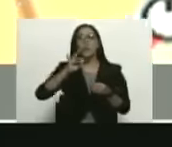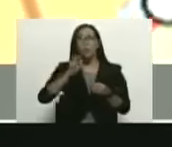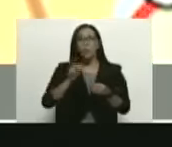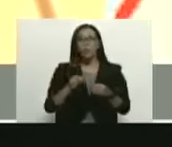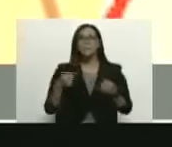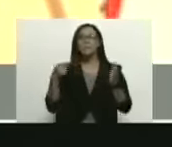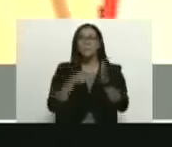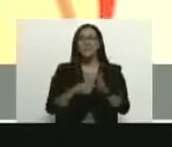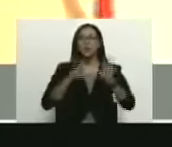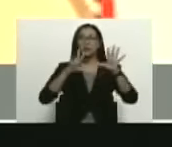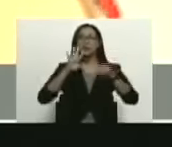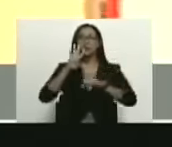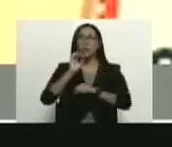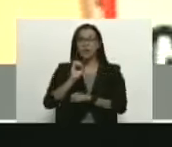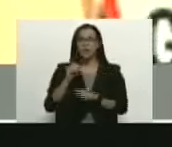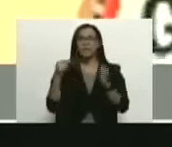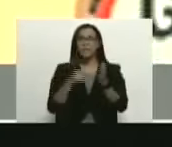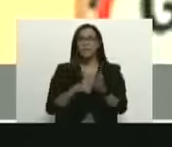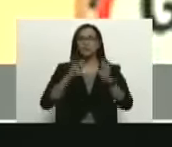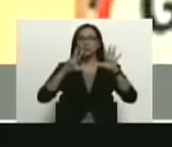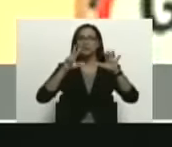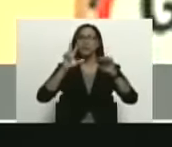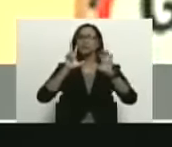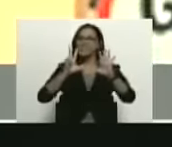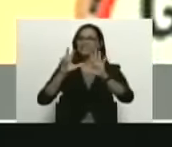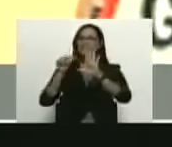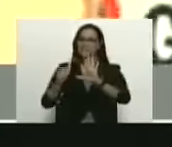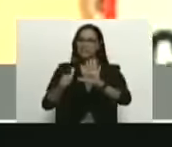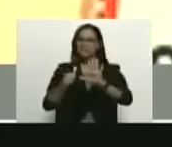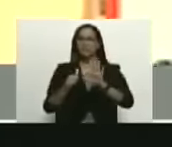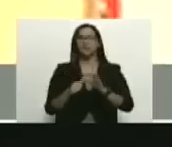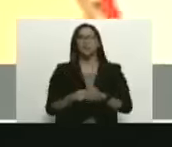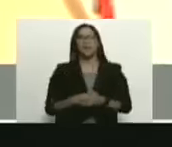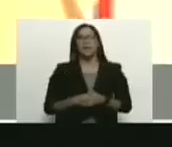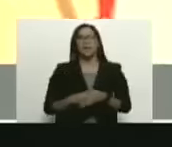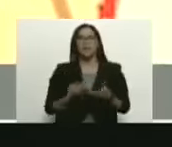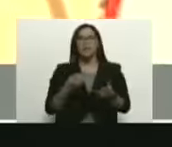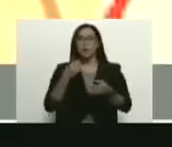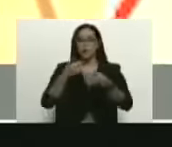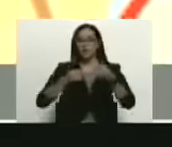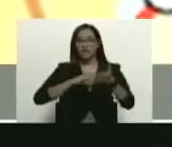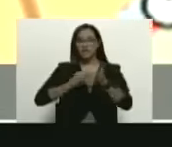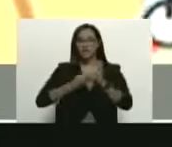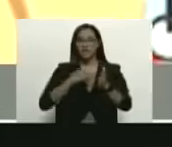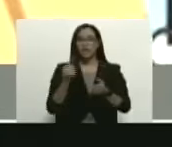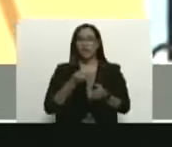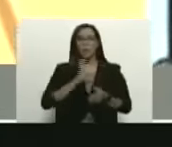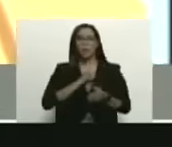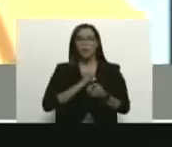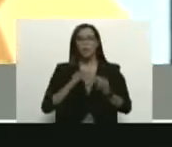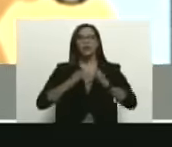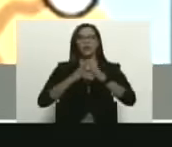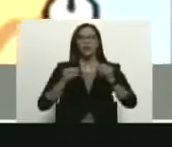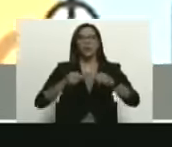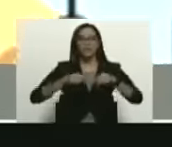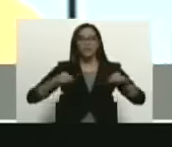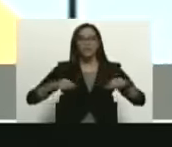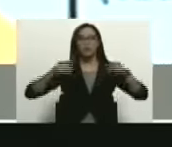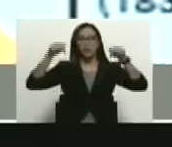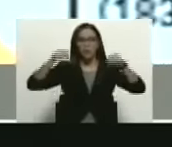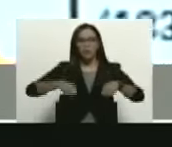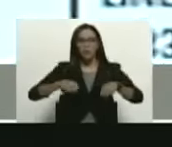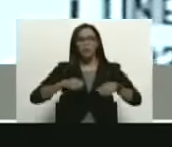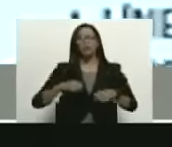1840 y 1886. En esta, ya Inglaterra define como suyo todo el actual territorio Esequibo y